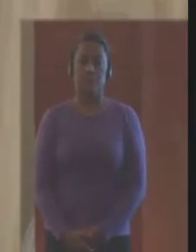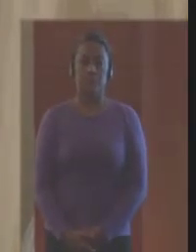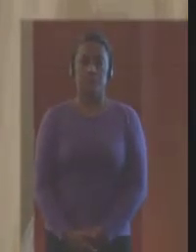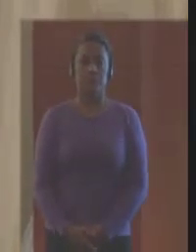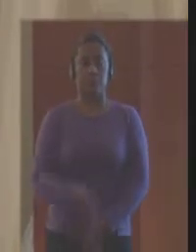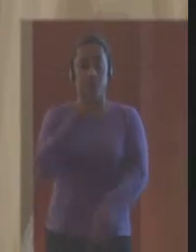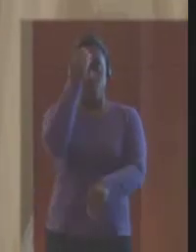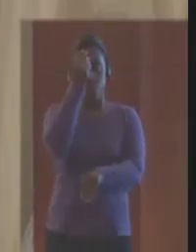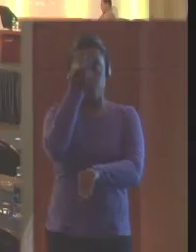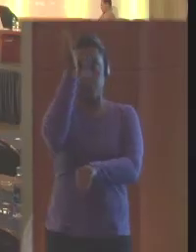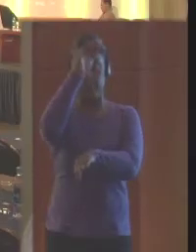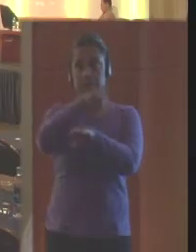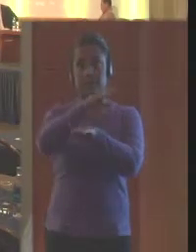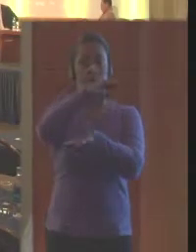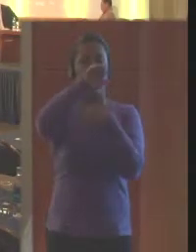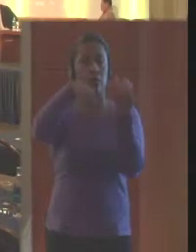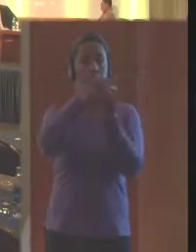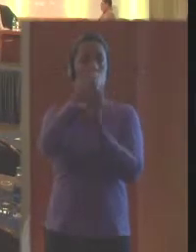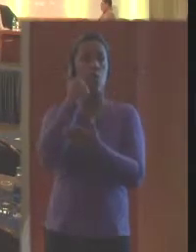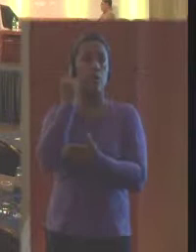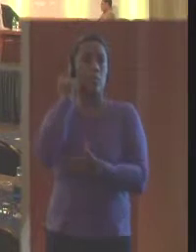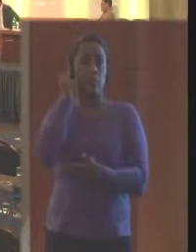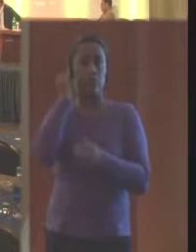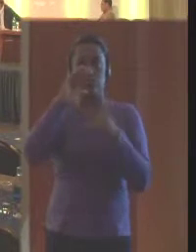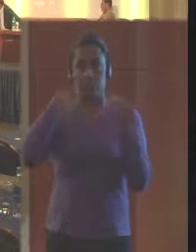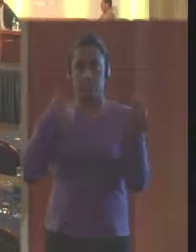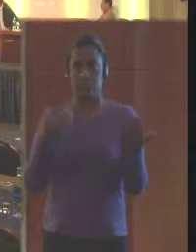Muy buenas tardes a todas y a todos.